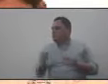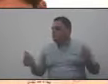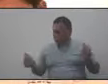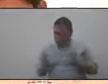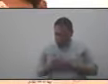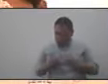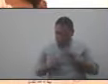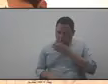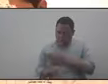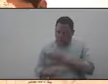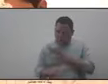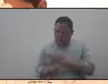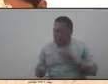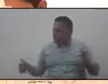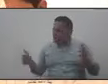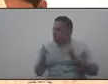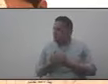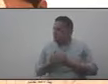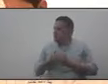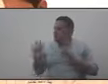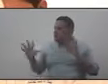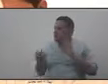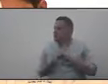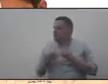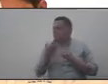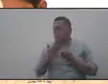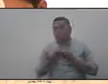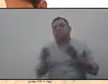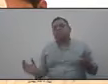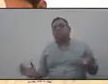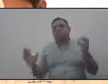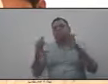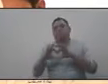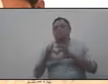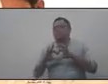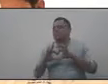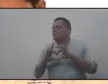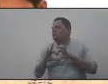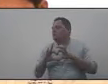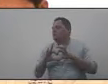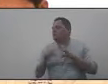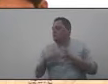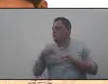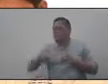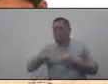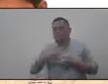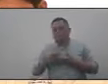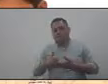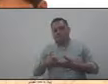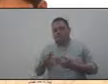nosotros. Aquí, sí señor. Y todo se lo debo a Capresoca porque Capresoca me extendió la mano cuando más